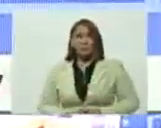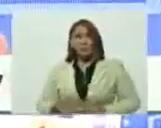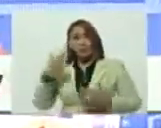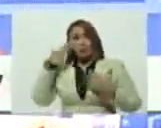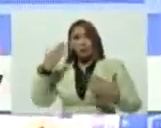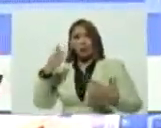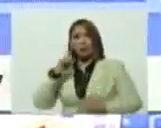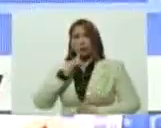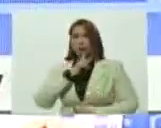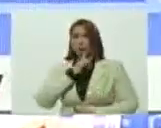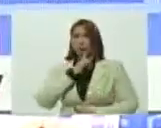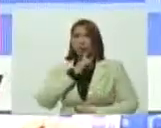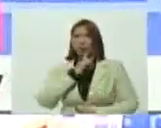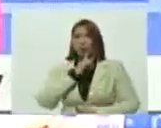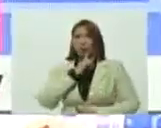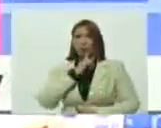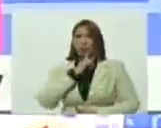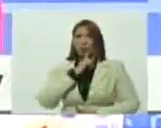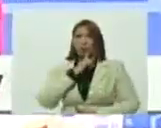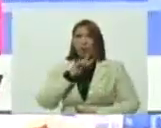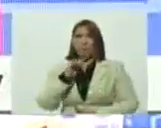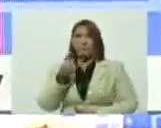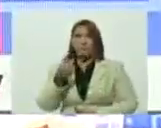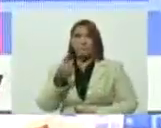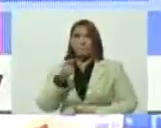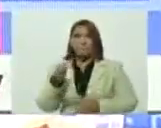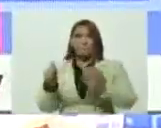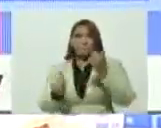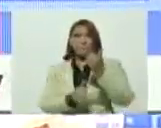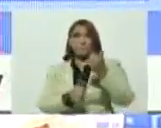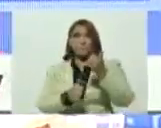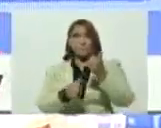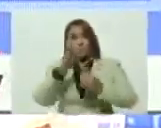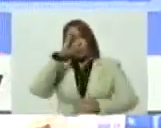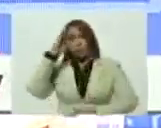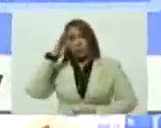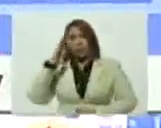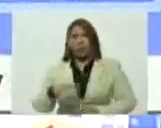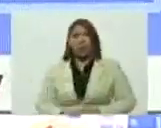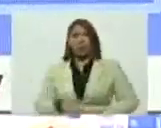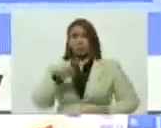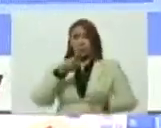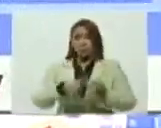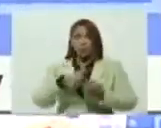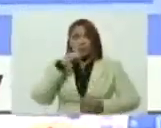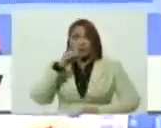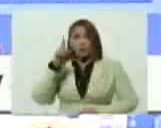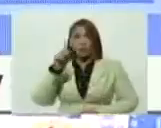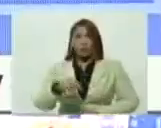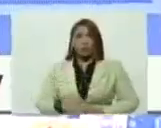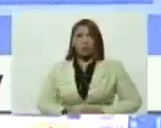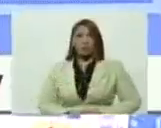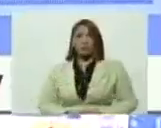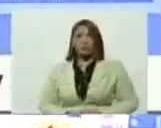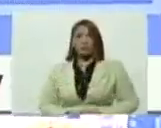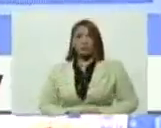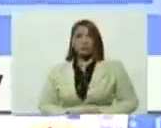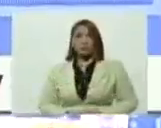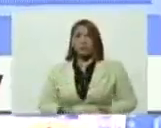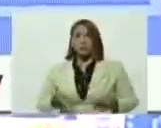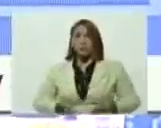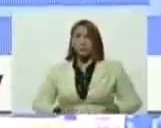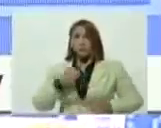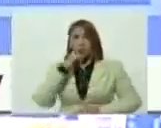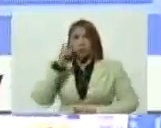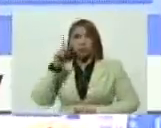nuestra juventud, saludar a nuestro primer vicepresidente, capitán Diosdado Cabello, saludar a nuestra primera combatiente, hermano Nico, saludar también